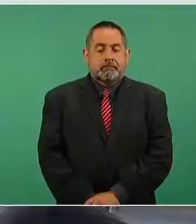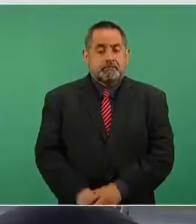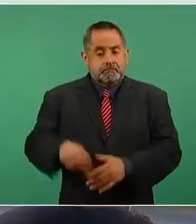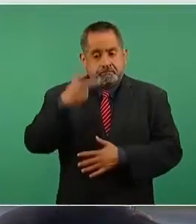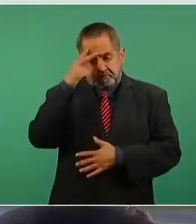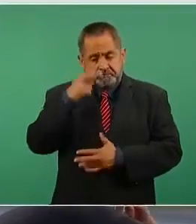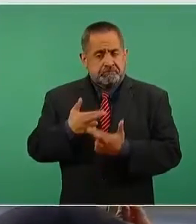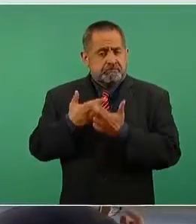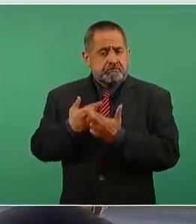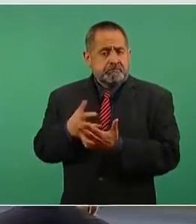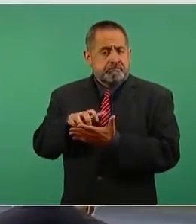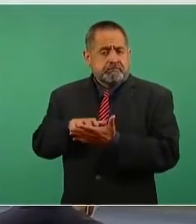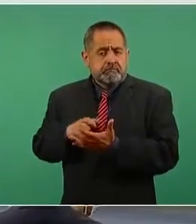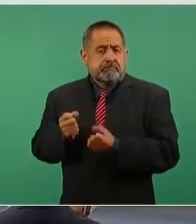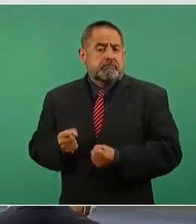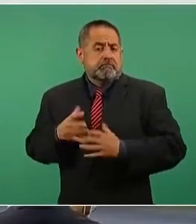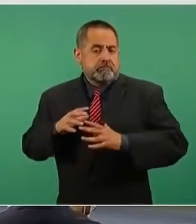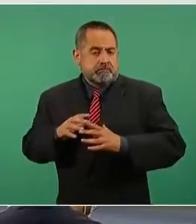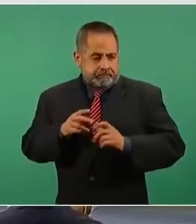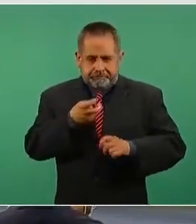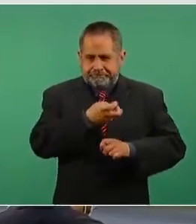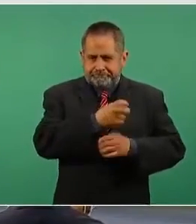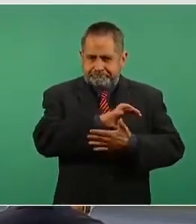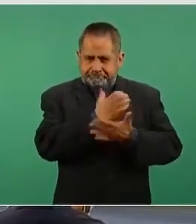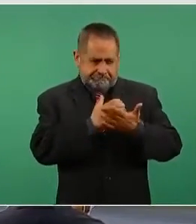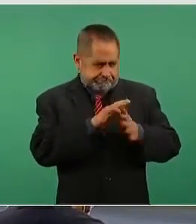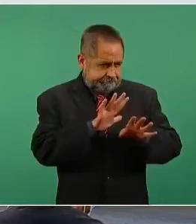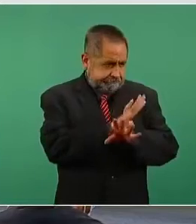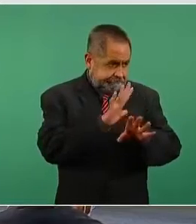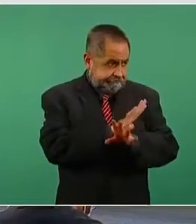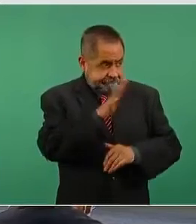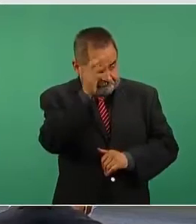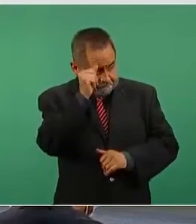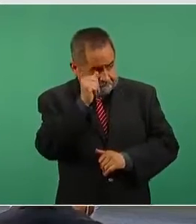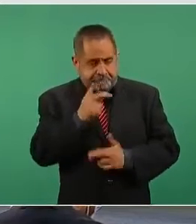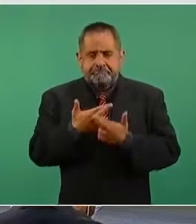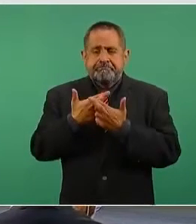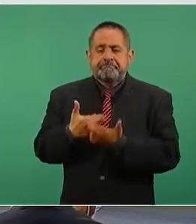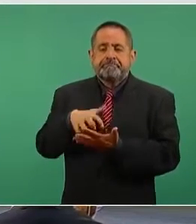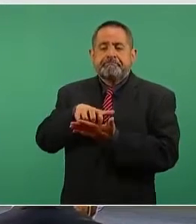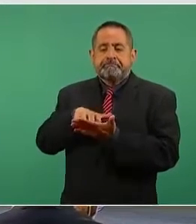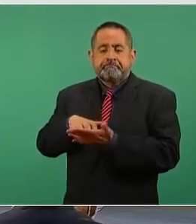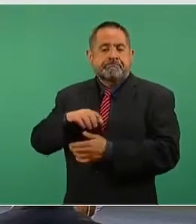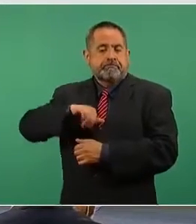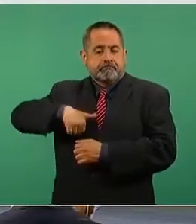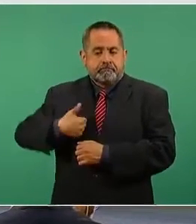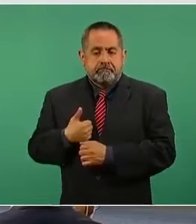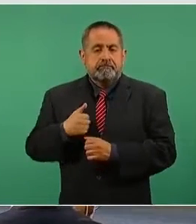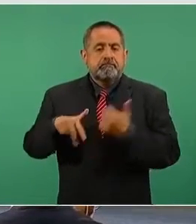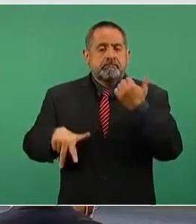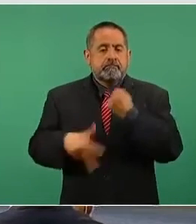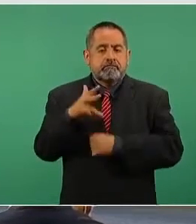de México por la modificación de este contrato y es del orden de